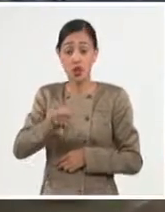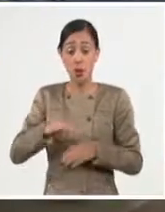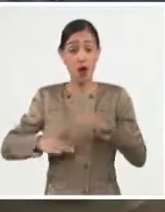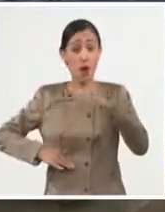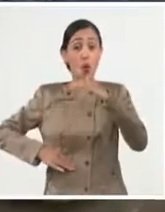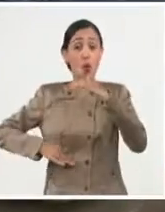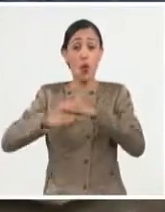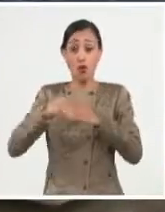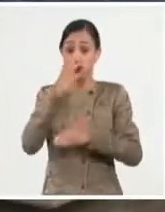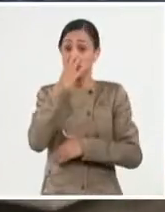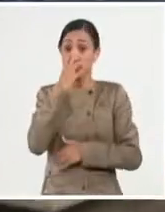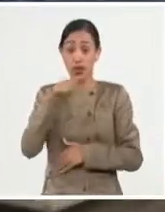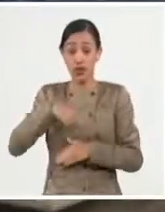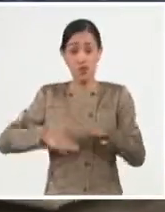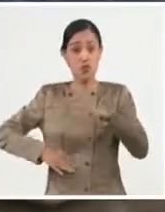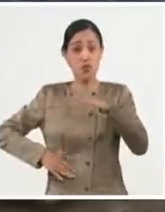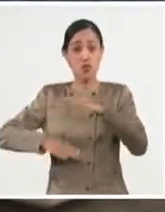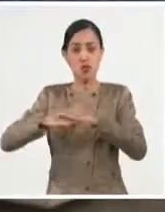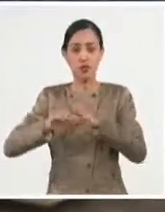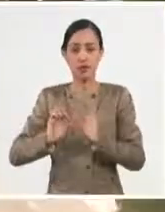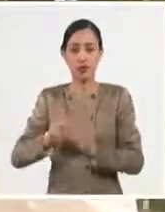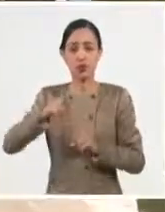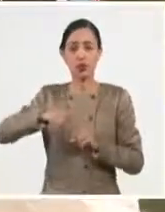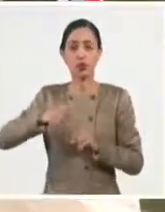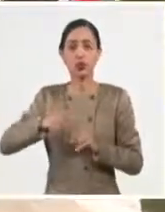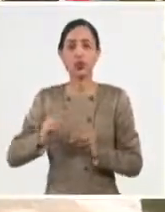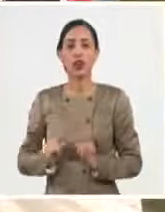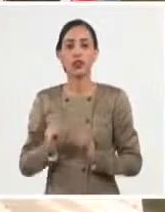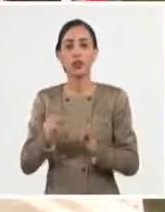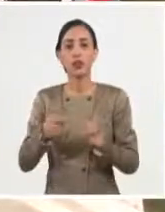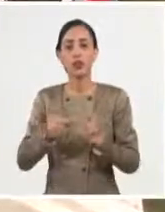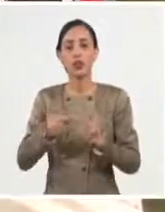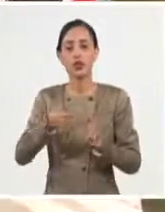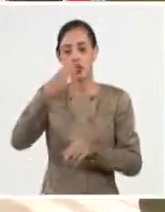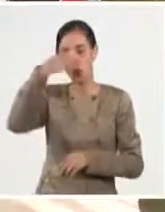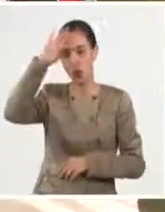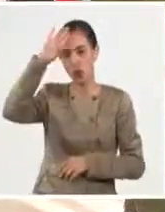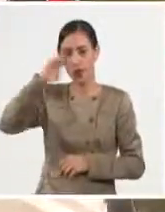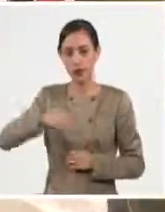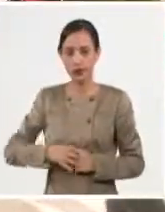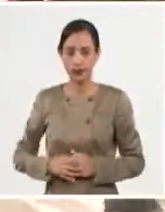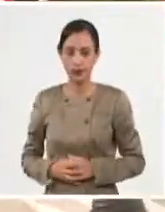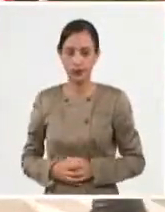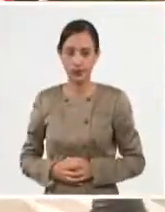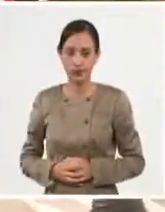Sinoc Las Tunas. Desde Las Tunas, Orlando Cruz, Sistema Informativo de la Televisión Cubana.